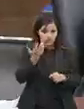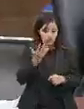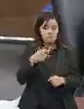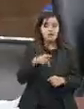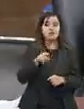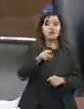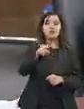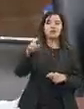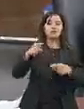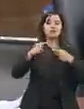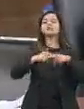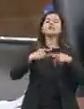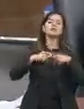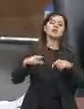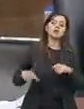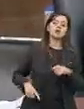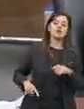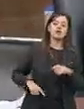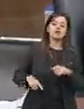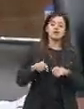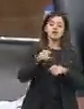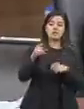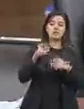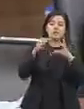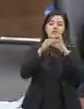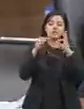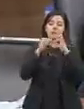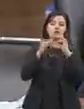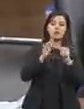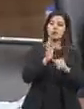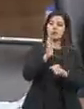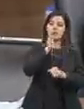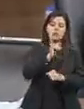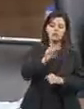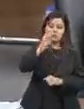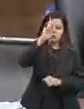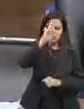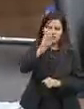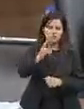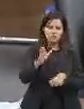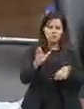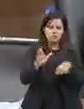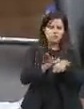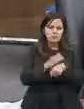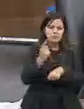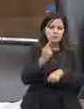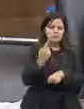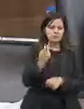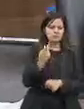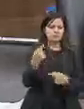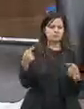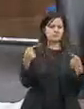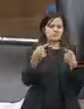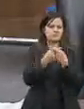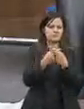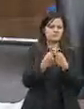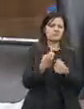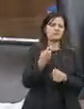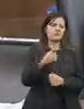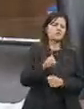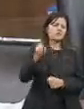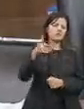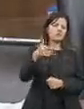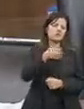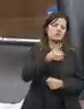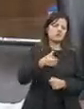para que no puedan hacer mención de estos personajes, y no hay que ser inocentes, esta disposición tiene destinatario particular, que es el presidente de la